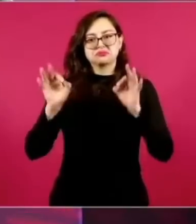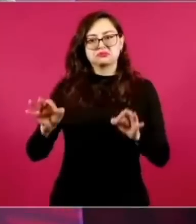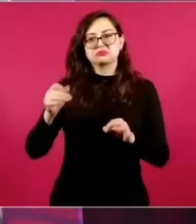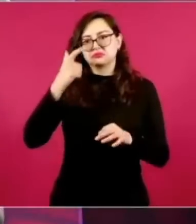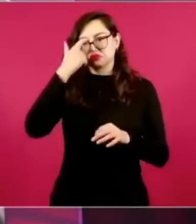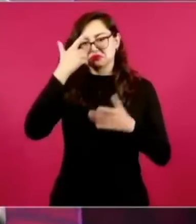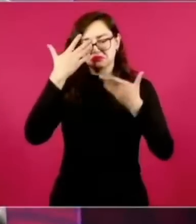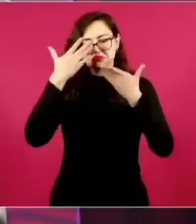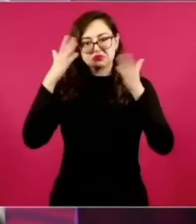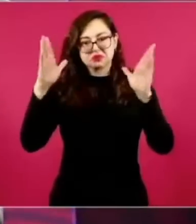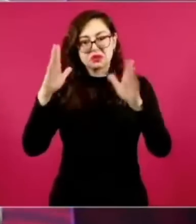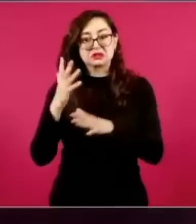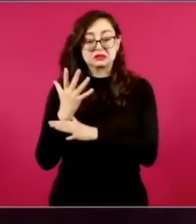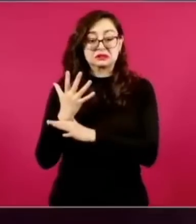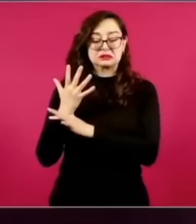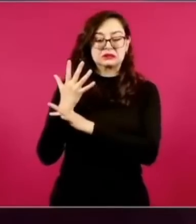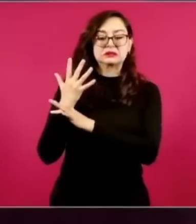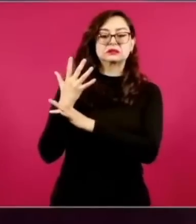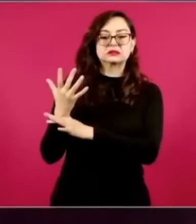debía